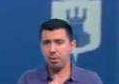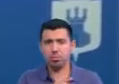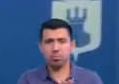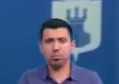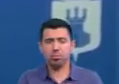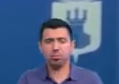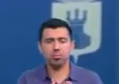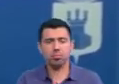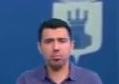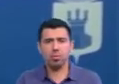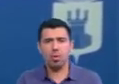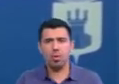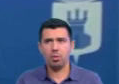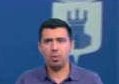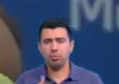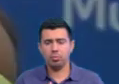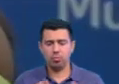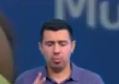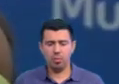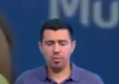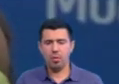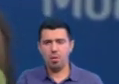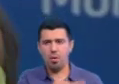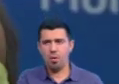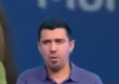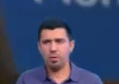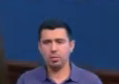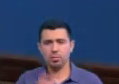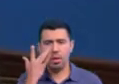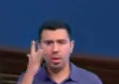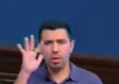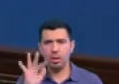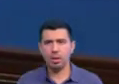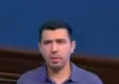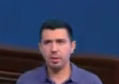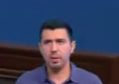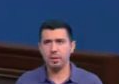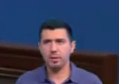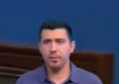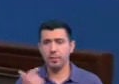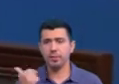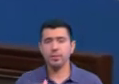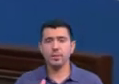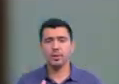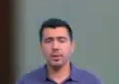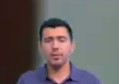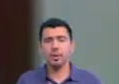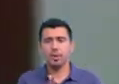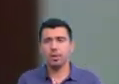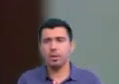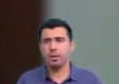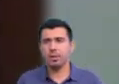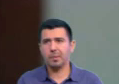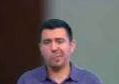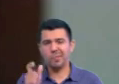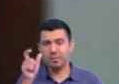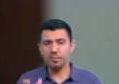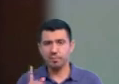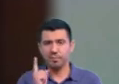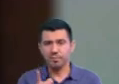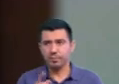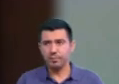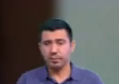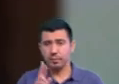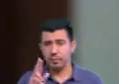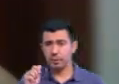actuar soy una persona honesta transparente en ocaña la contratación fue delegada a los secretarios de despacho sin embargo el denunciante identificado Como Ramón